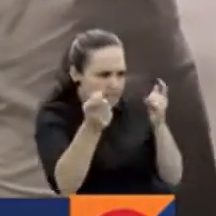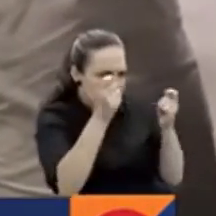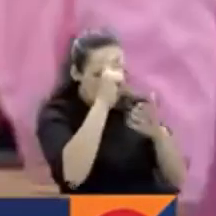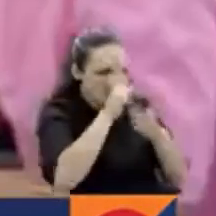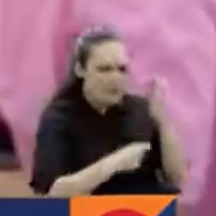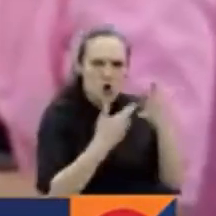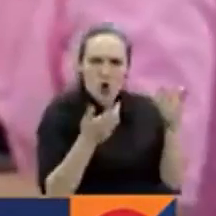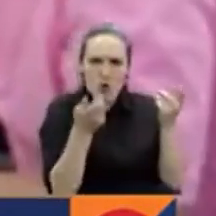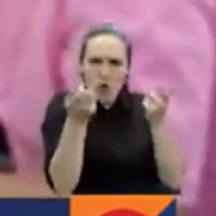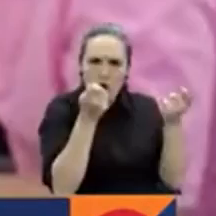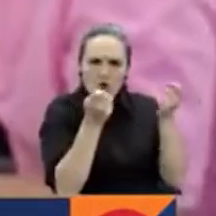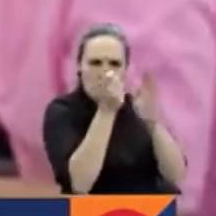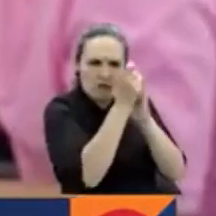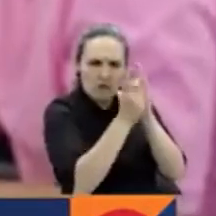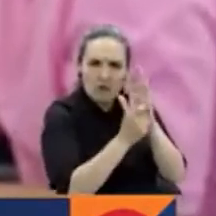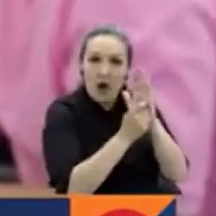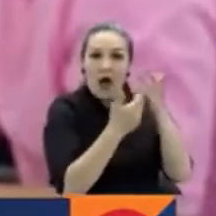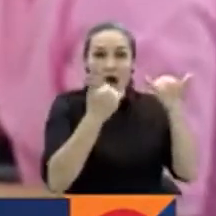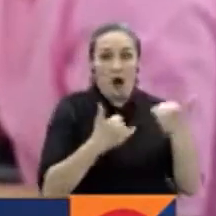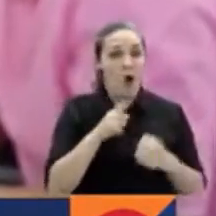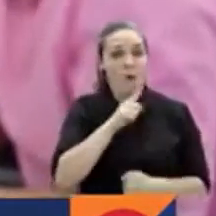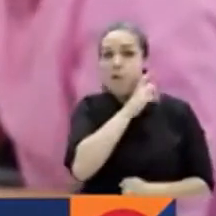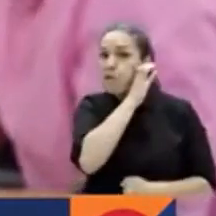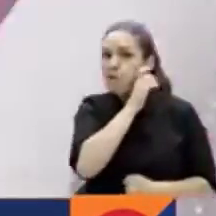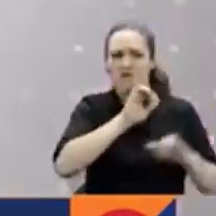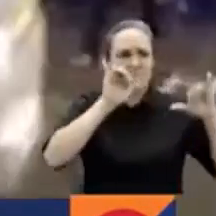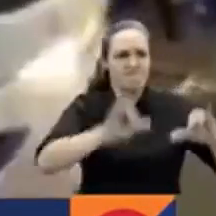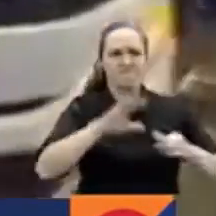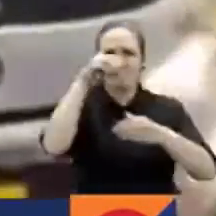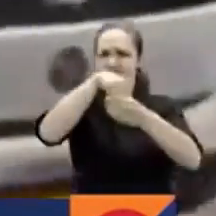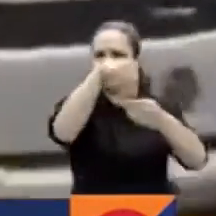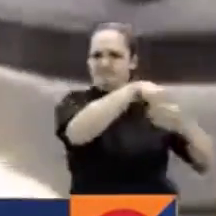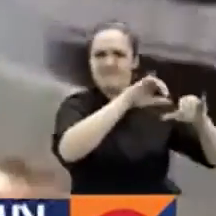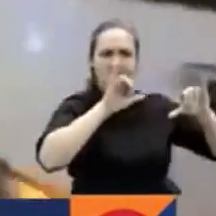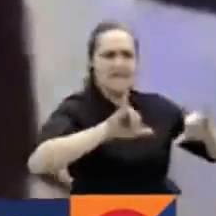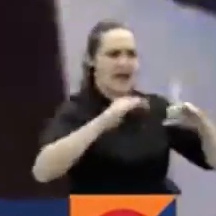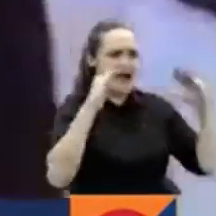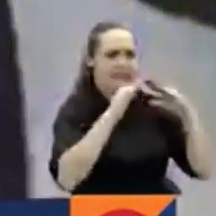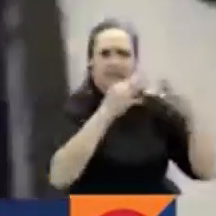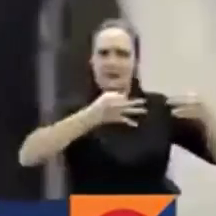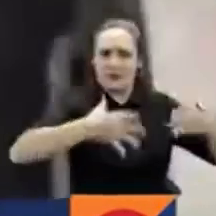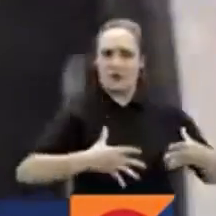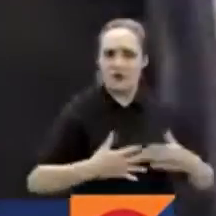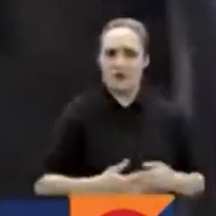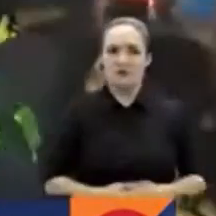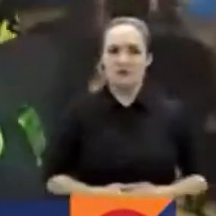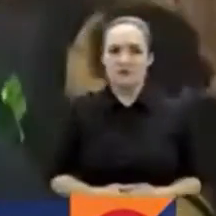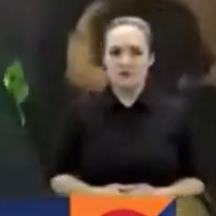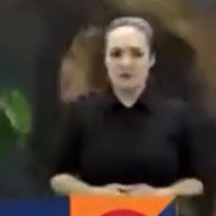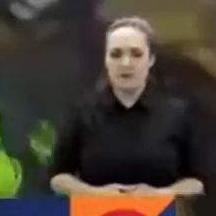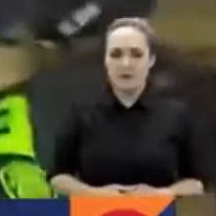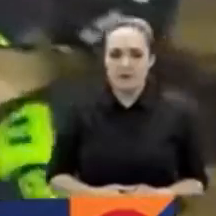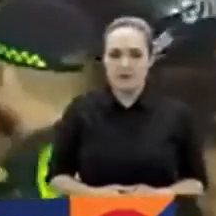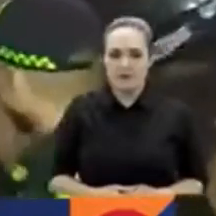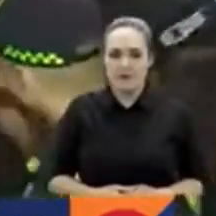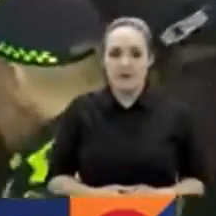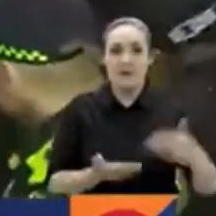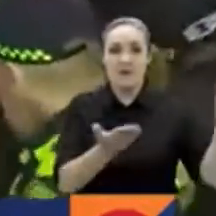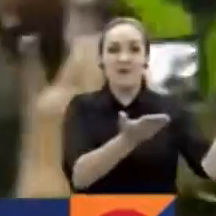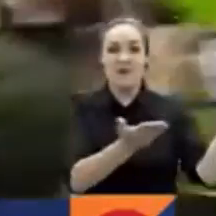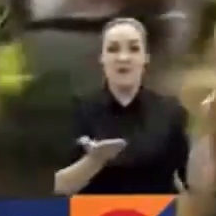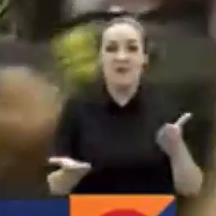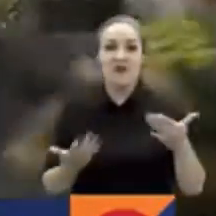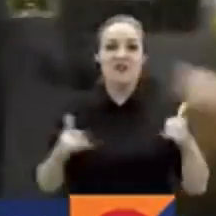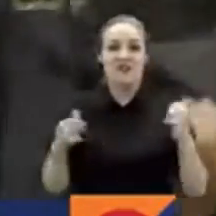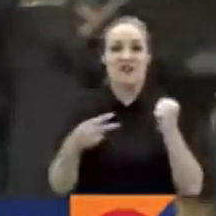orden público. A esta hora rige el toque de queda en la región. Para darle la bienvenida. Así recibieron